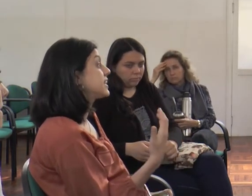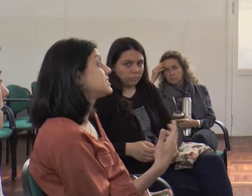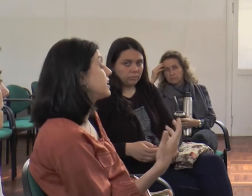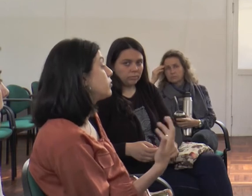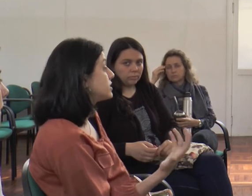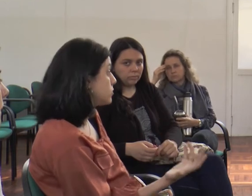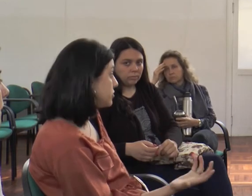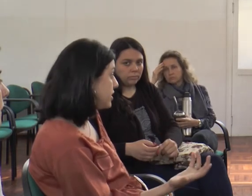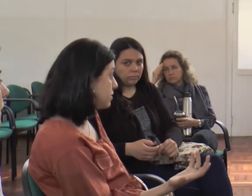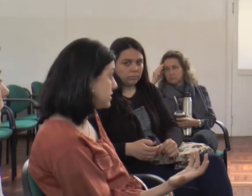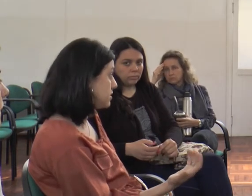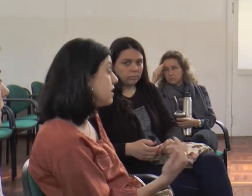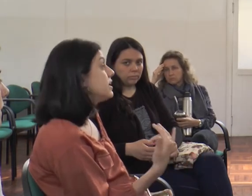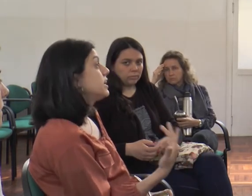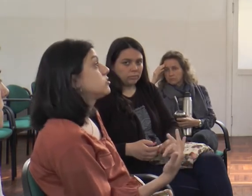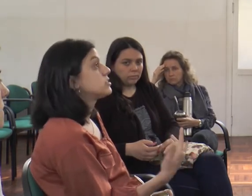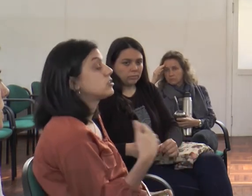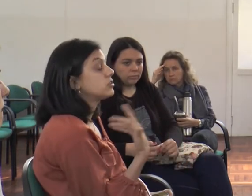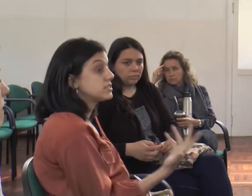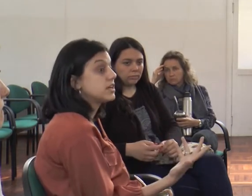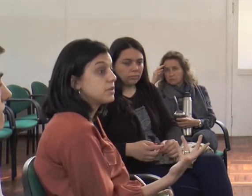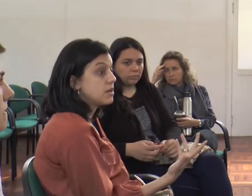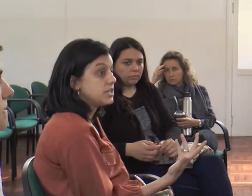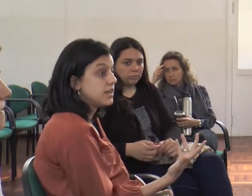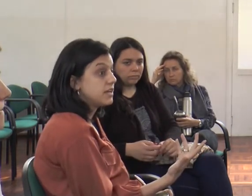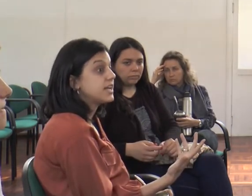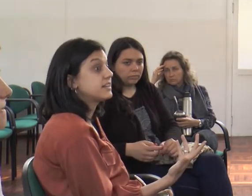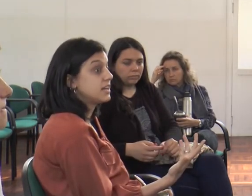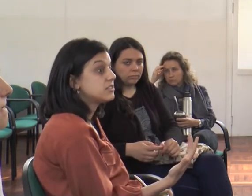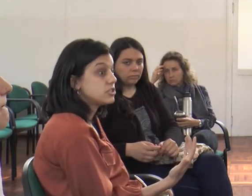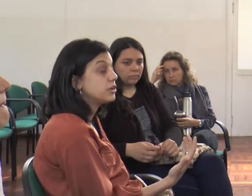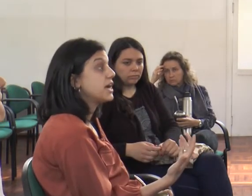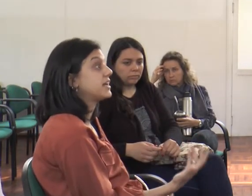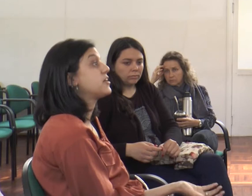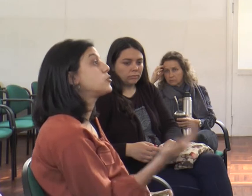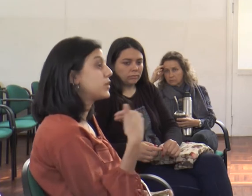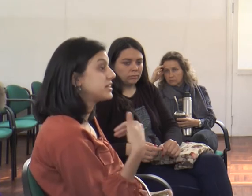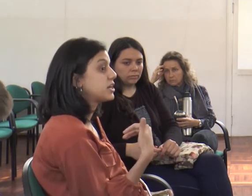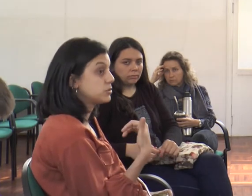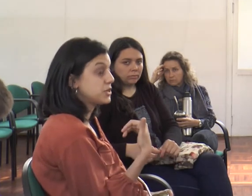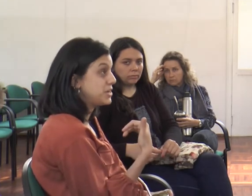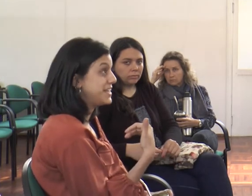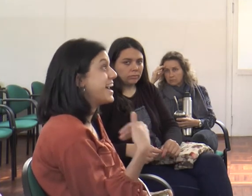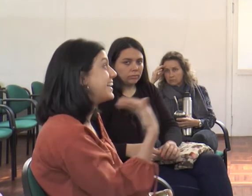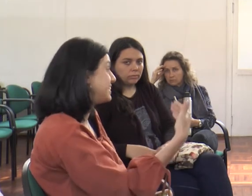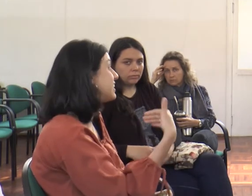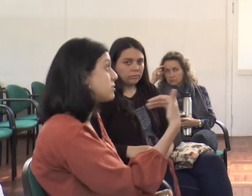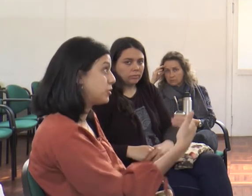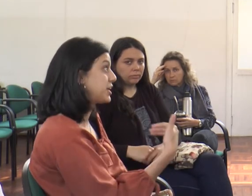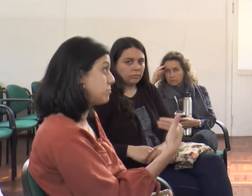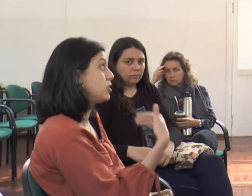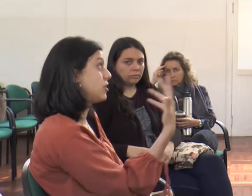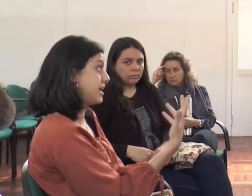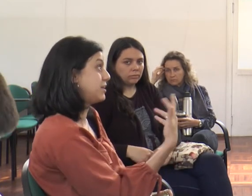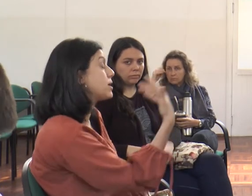hace que se genere una situación de discapacidad. Entonces, esto nos hace cambiar la mirada en relación a que nuestra responsabilidad al integrar,